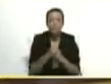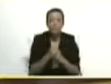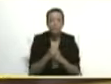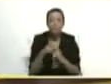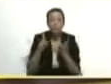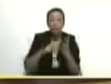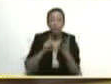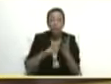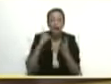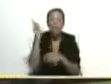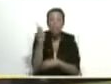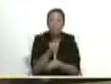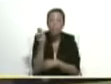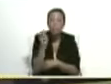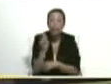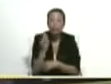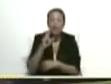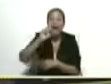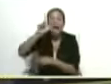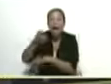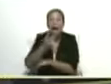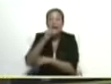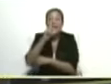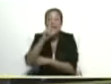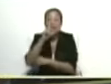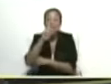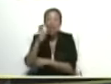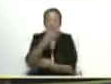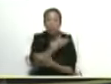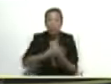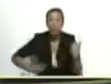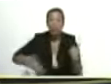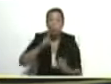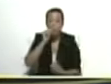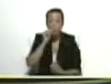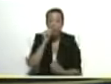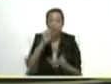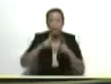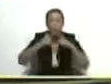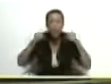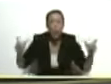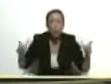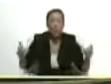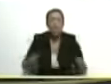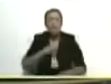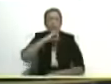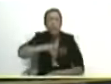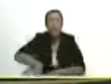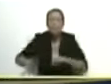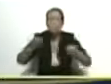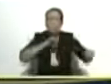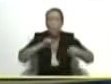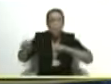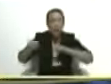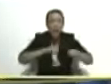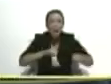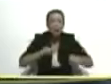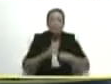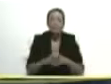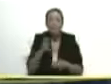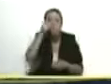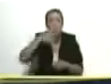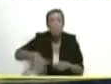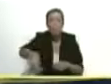Al diputado Gilberto Jiménez, presidente del glorioso e histórico Movimiento Electoral del